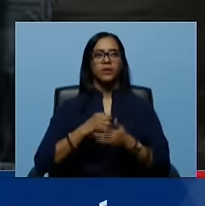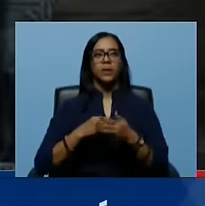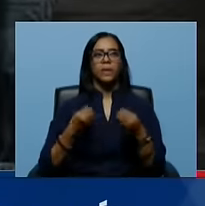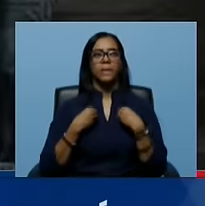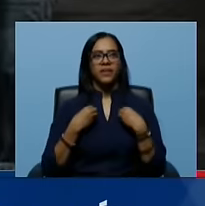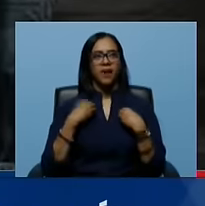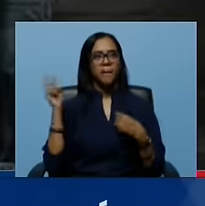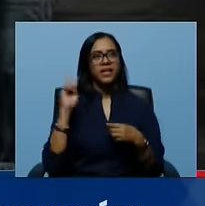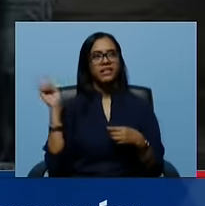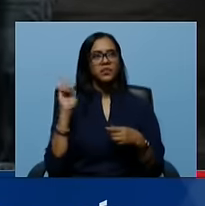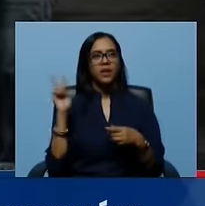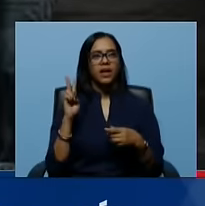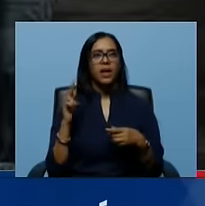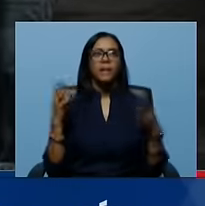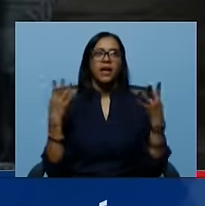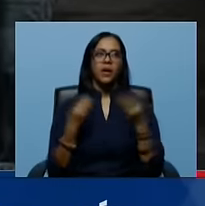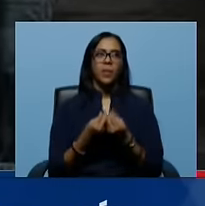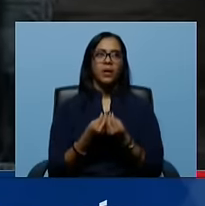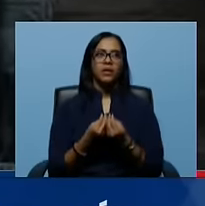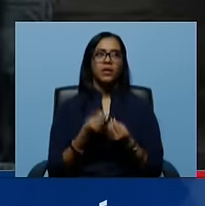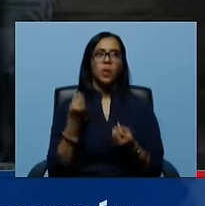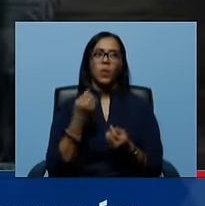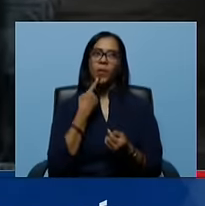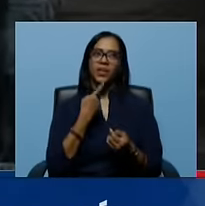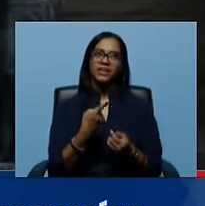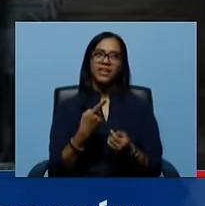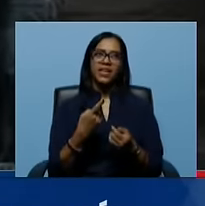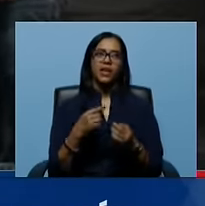Viva Venezuela. Me acompaña, como decía